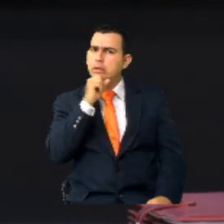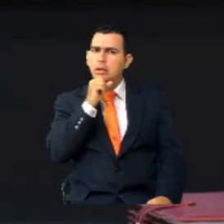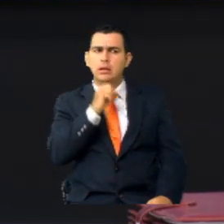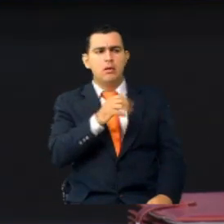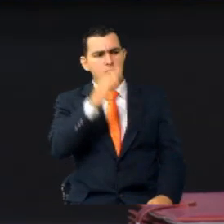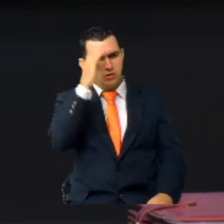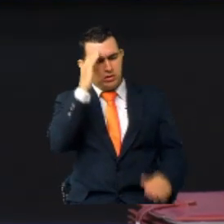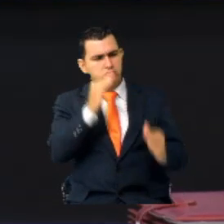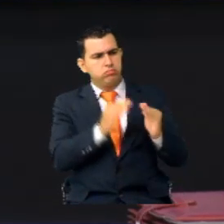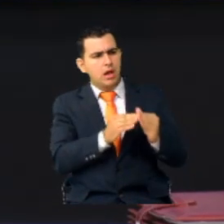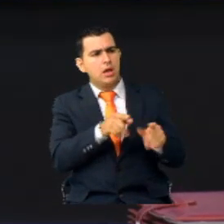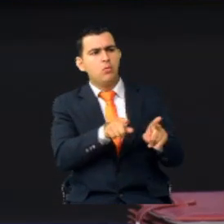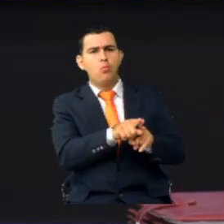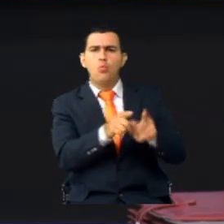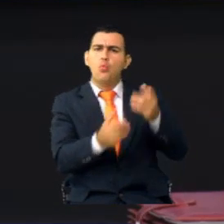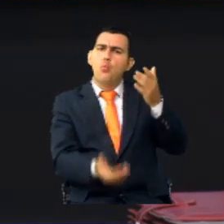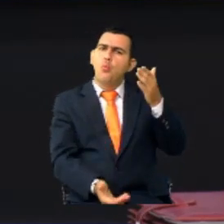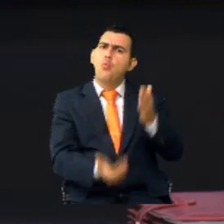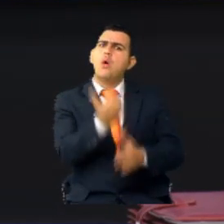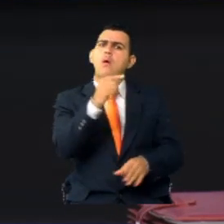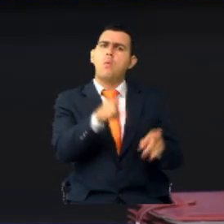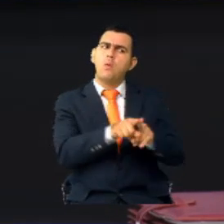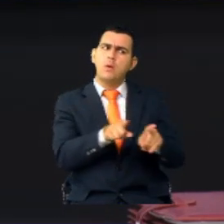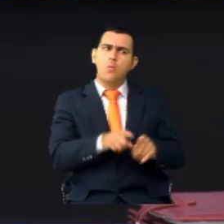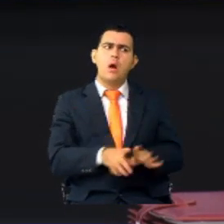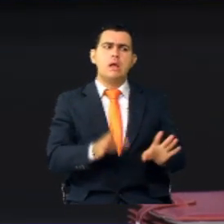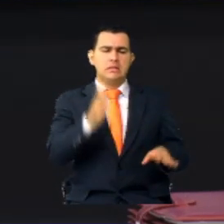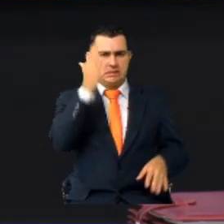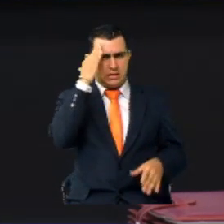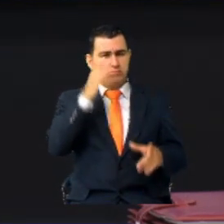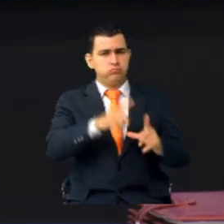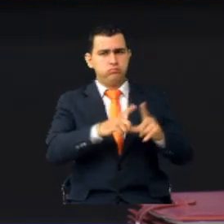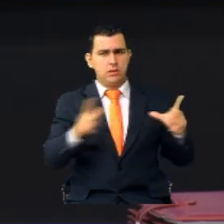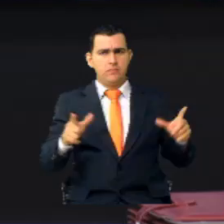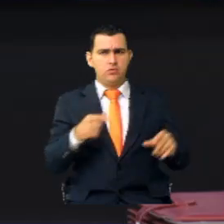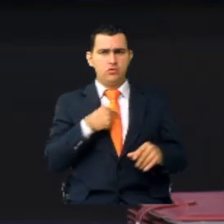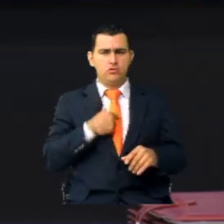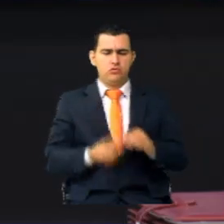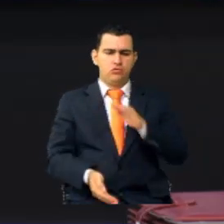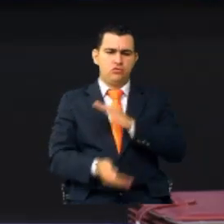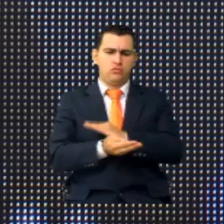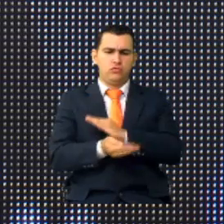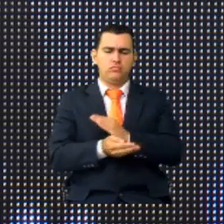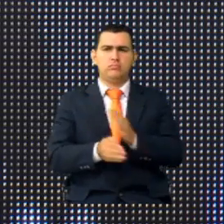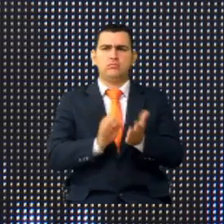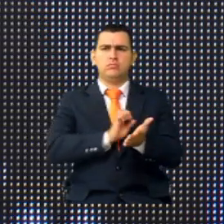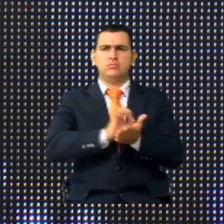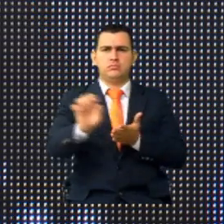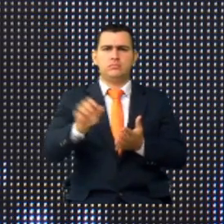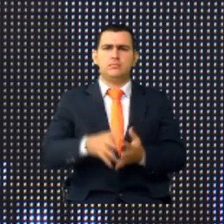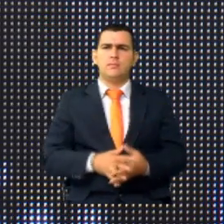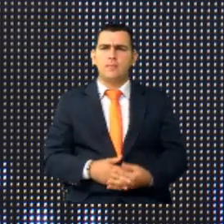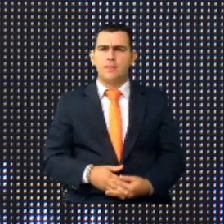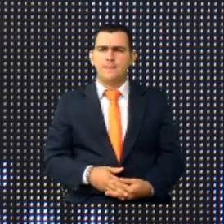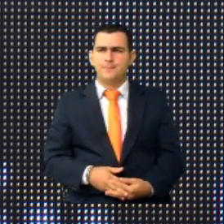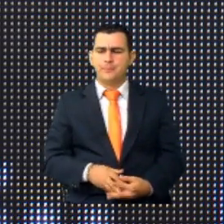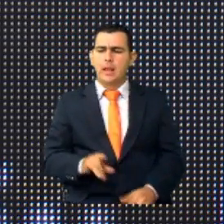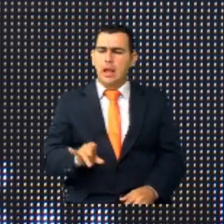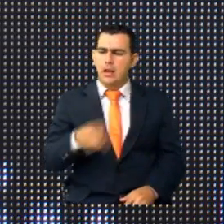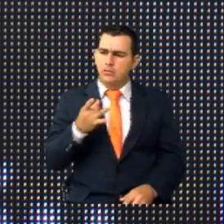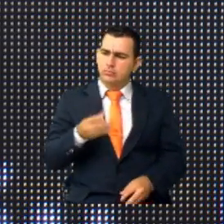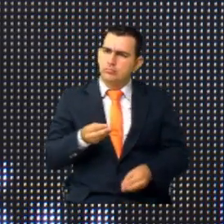diferente, algo nuevo. El clamor de un pueblo, vamos a derrotar a la corrupción. Pedro Severich, es momento para la